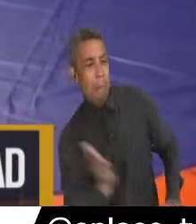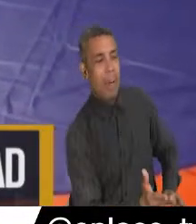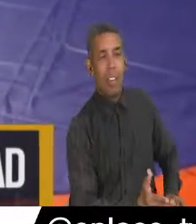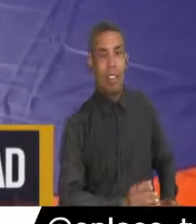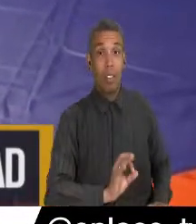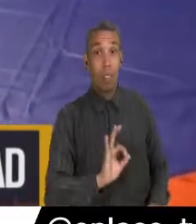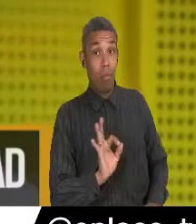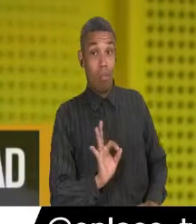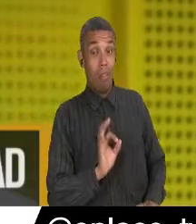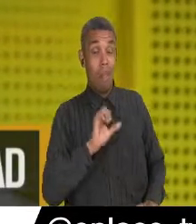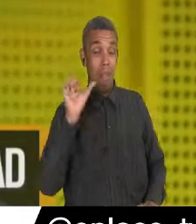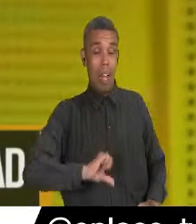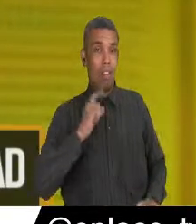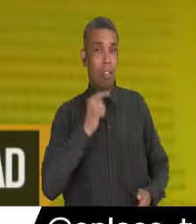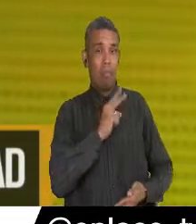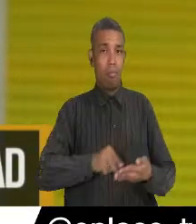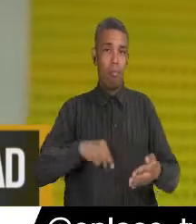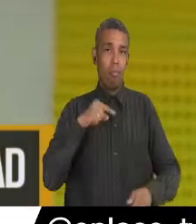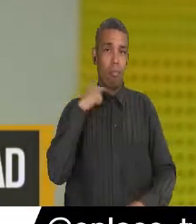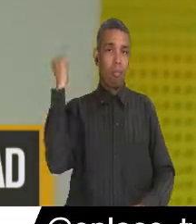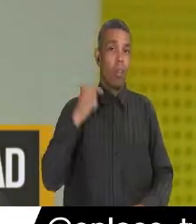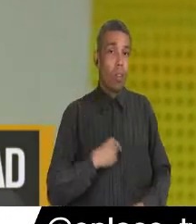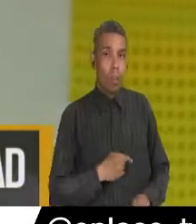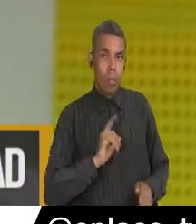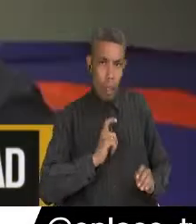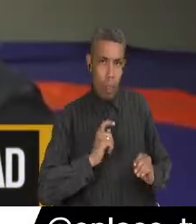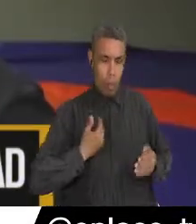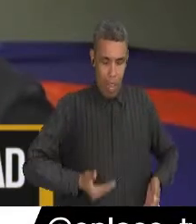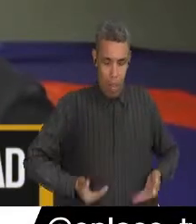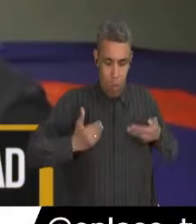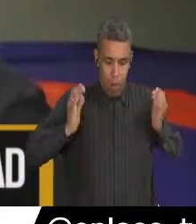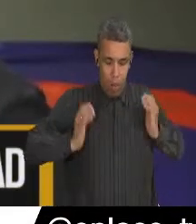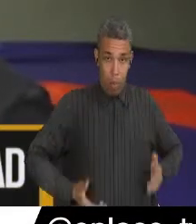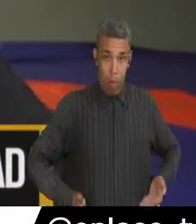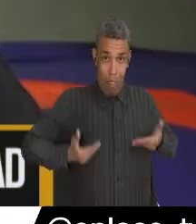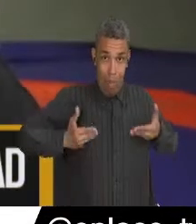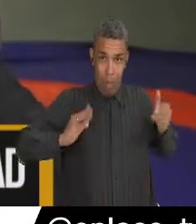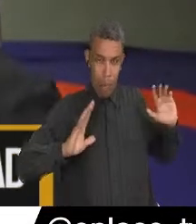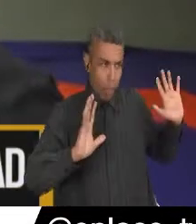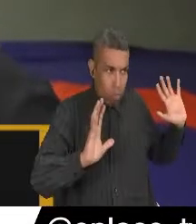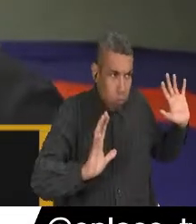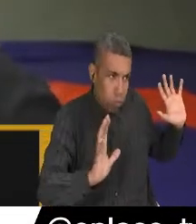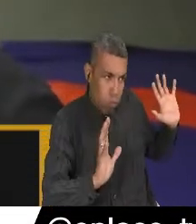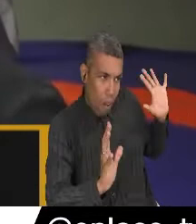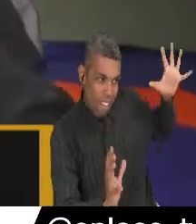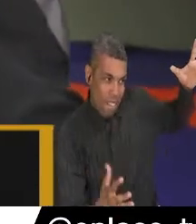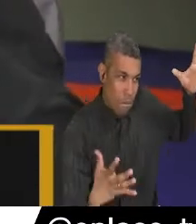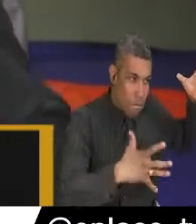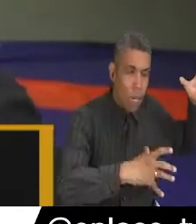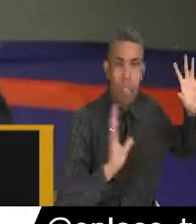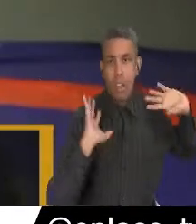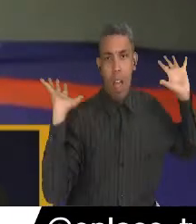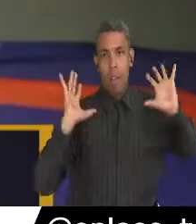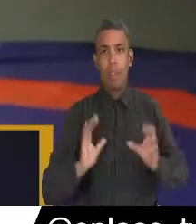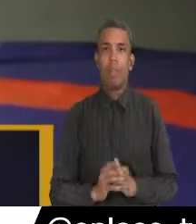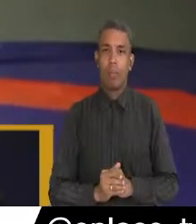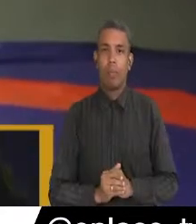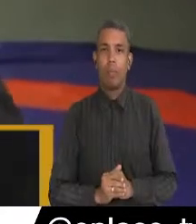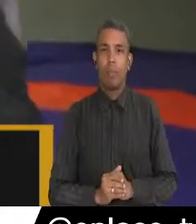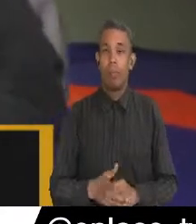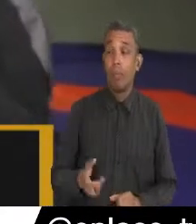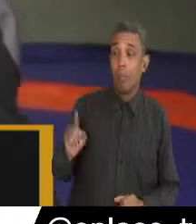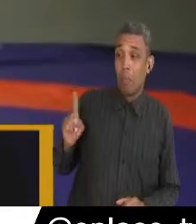en tiempo récord fueron aprendidas por el luchador Camaño. Sergio Camaño ha sido un atleta que viene a practicar